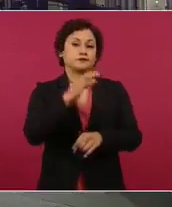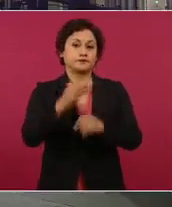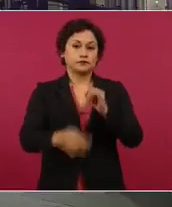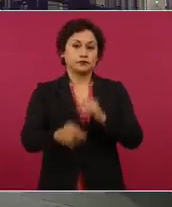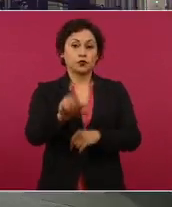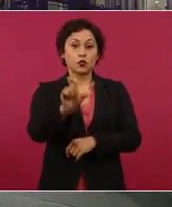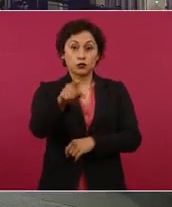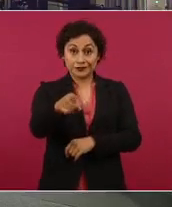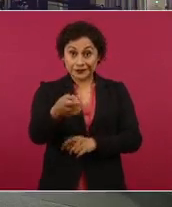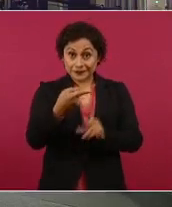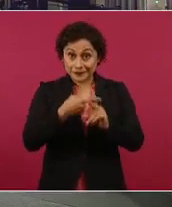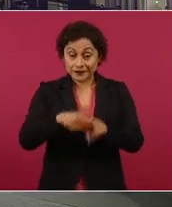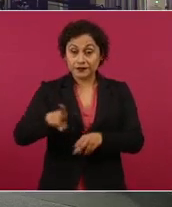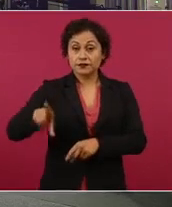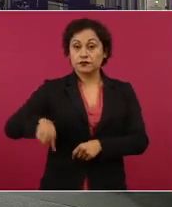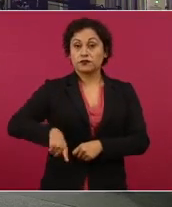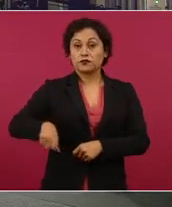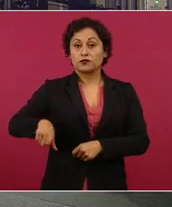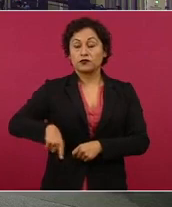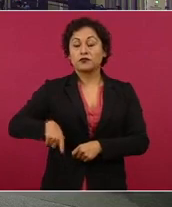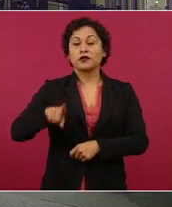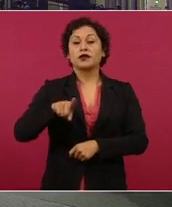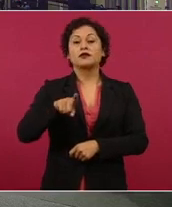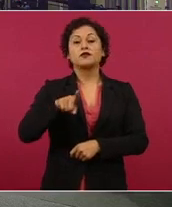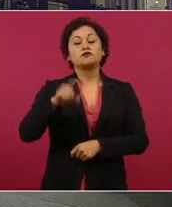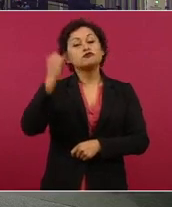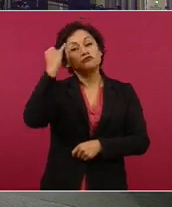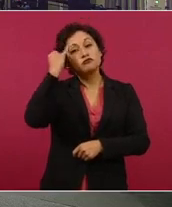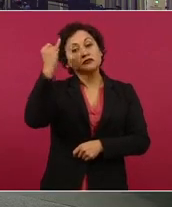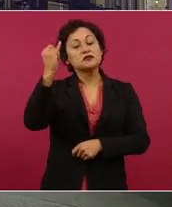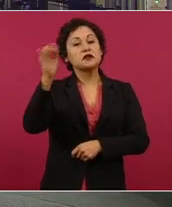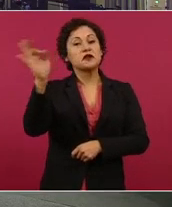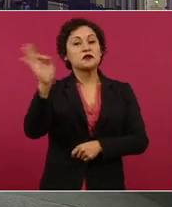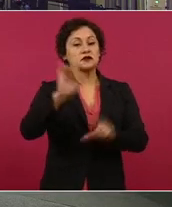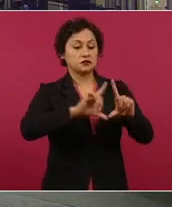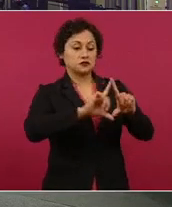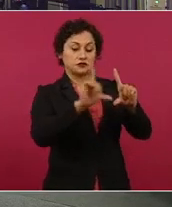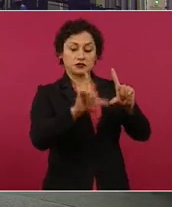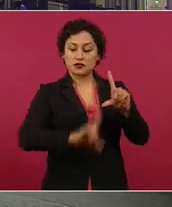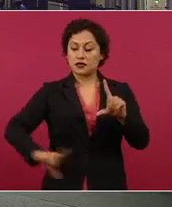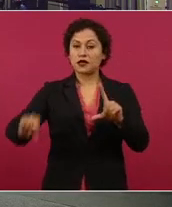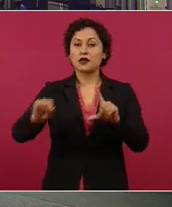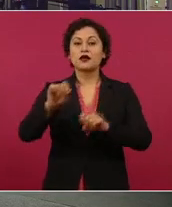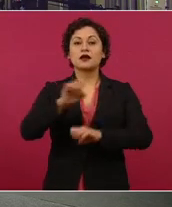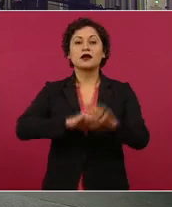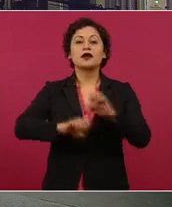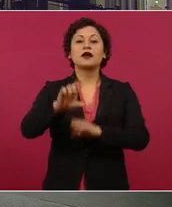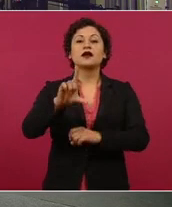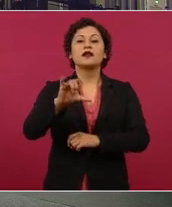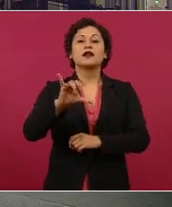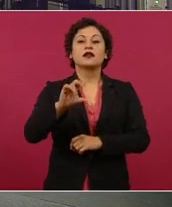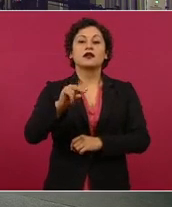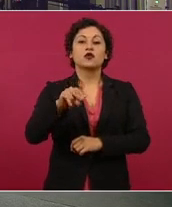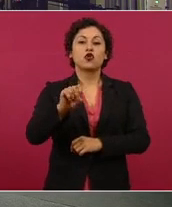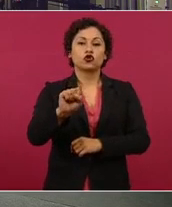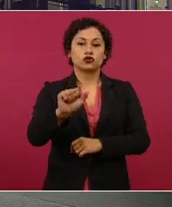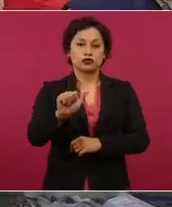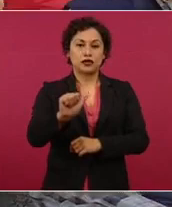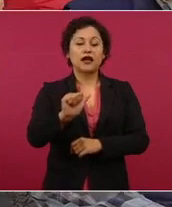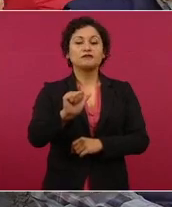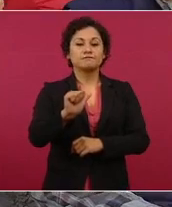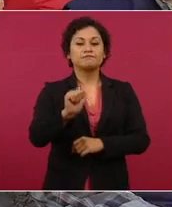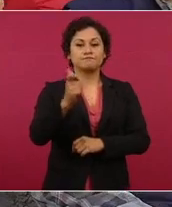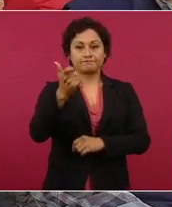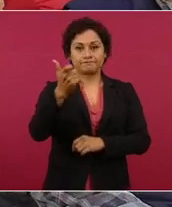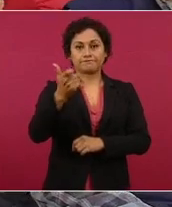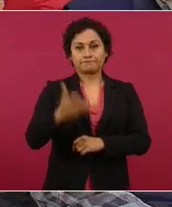posibilidad de que hubiese tiendas de Iconsa en toda la República Mexicana y a más bajo costo. Me imagino que por la pandemia, el tema de la guerra, esto